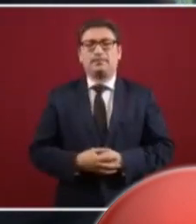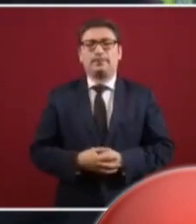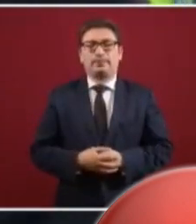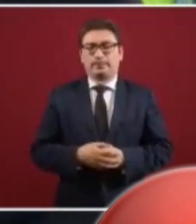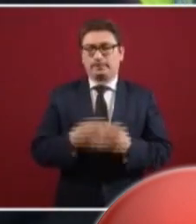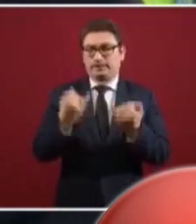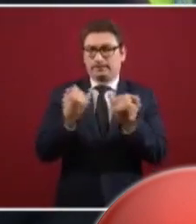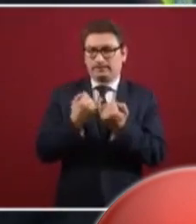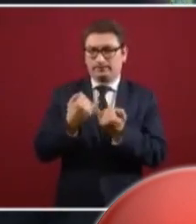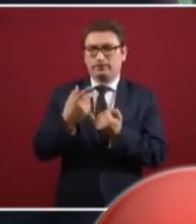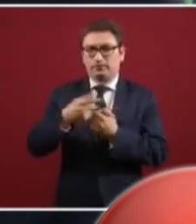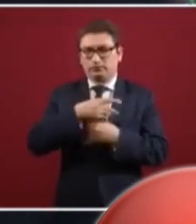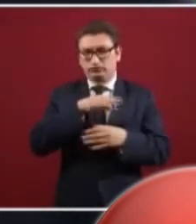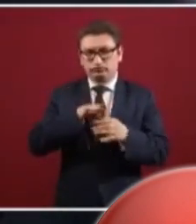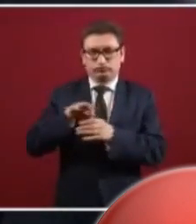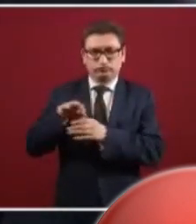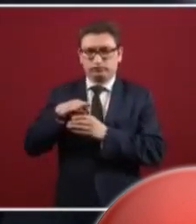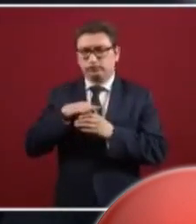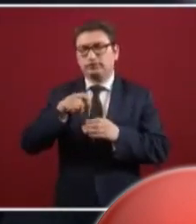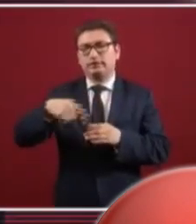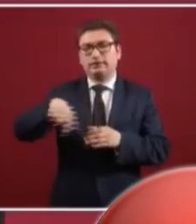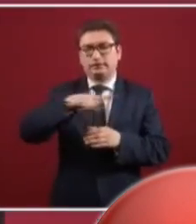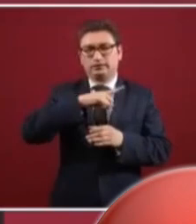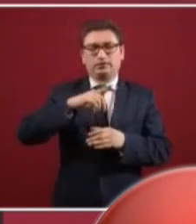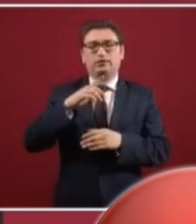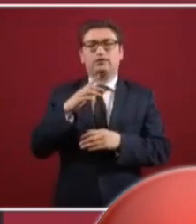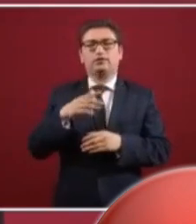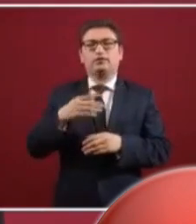el fraude electoral,